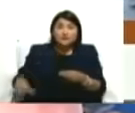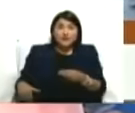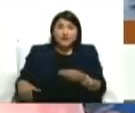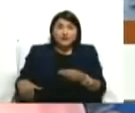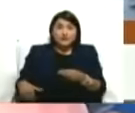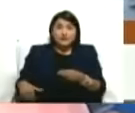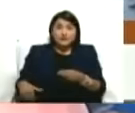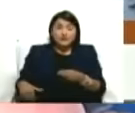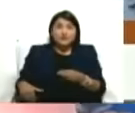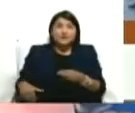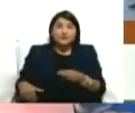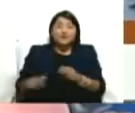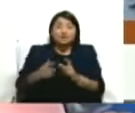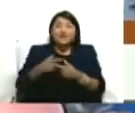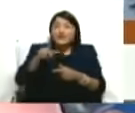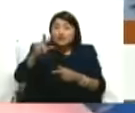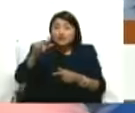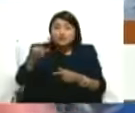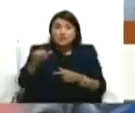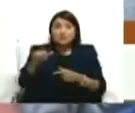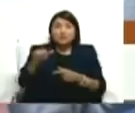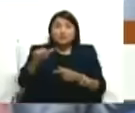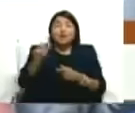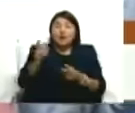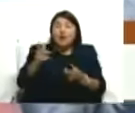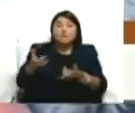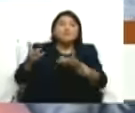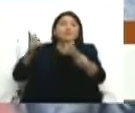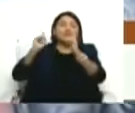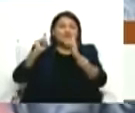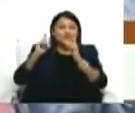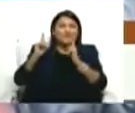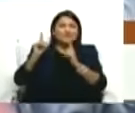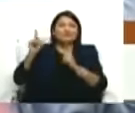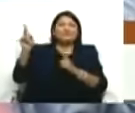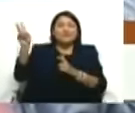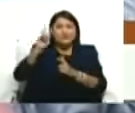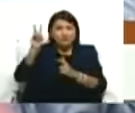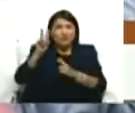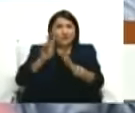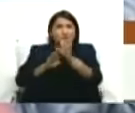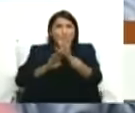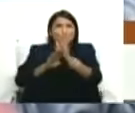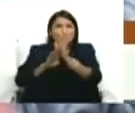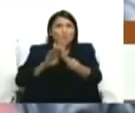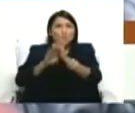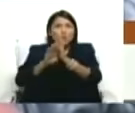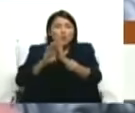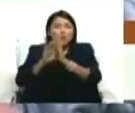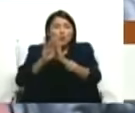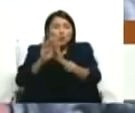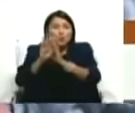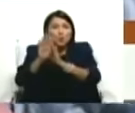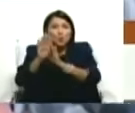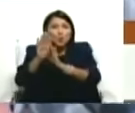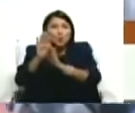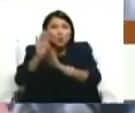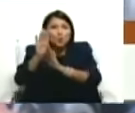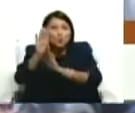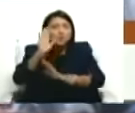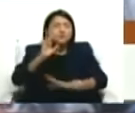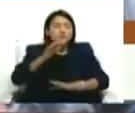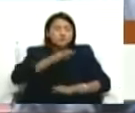las peores coyunturas, es lo que ha permitido que junto al espíritu invencible del